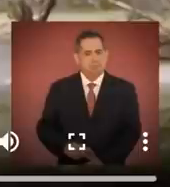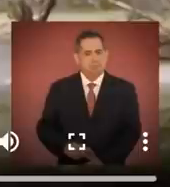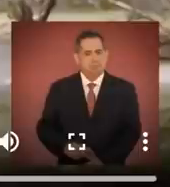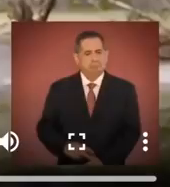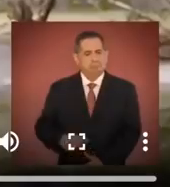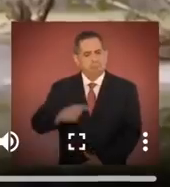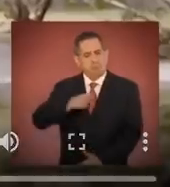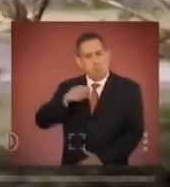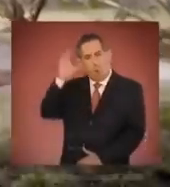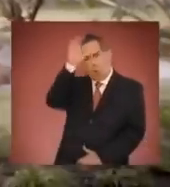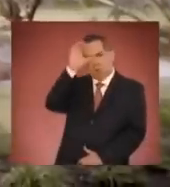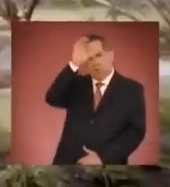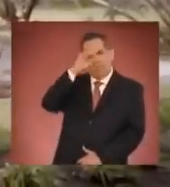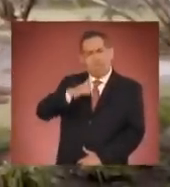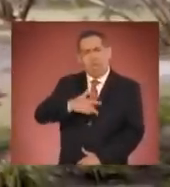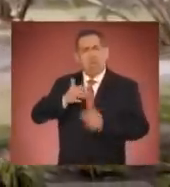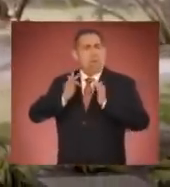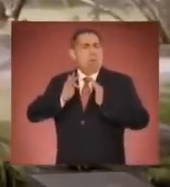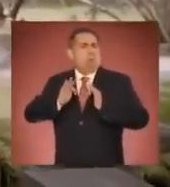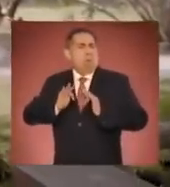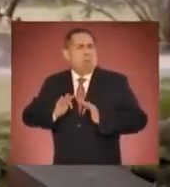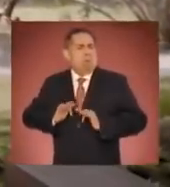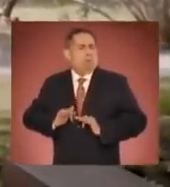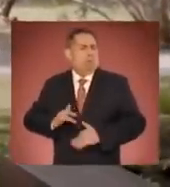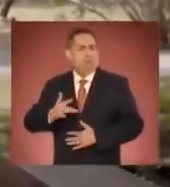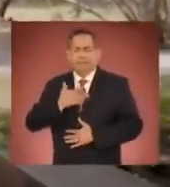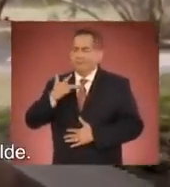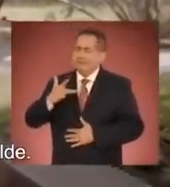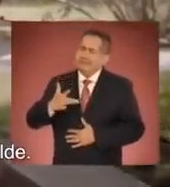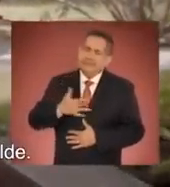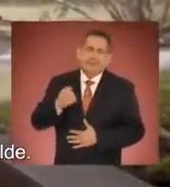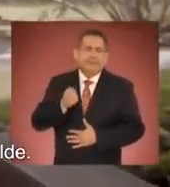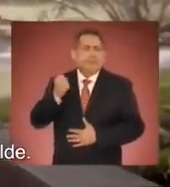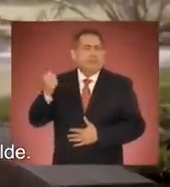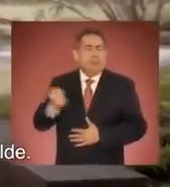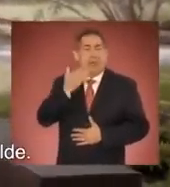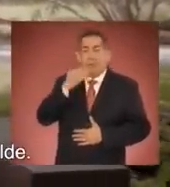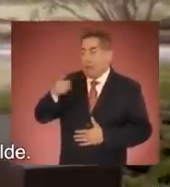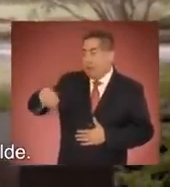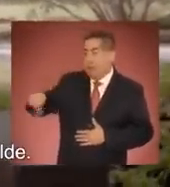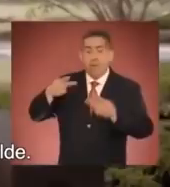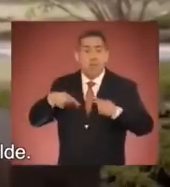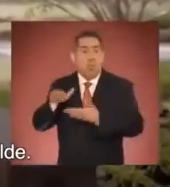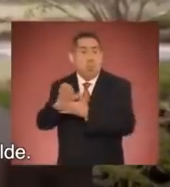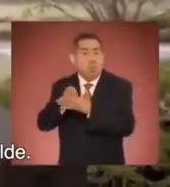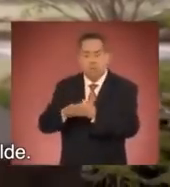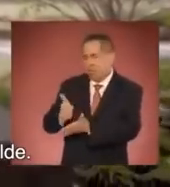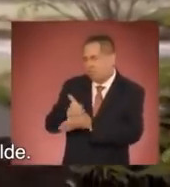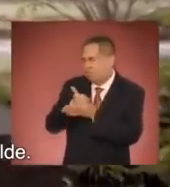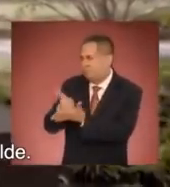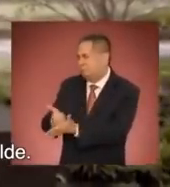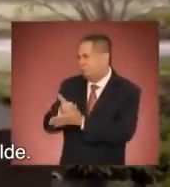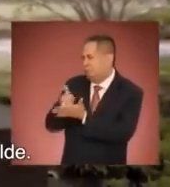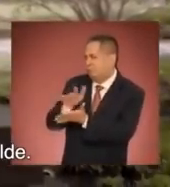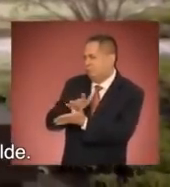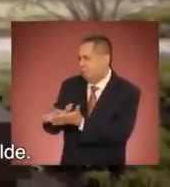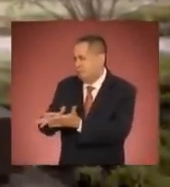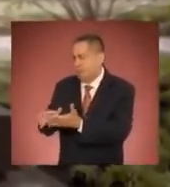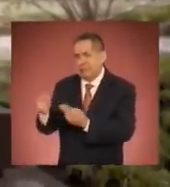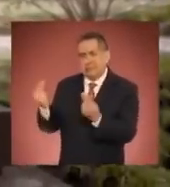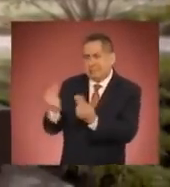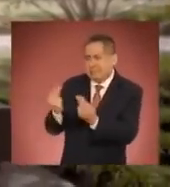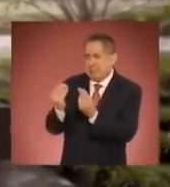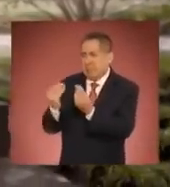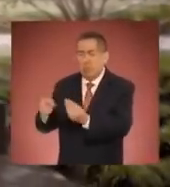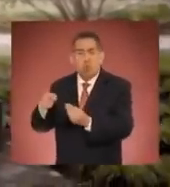de estado también tenemos nuestra conciencia tranquila y la dicha enorme de estar ayudando a la gente humilde a